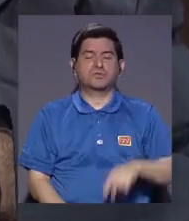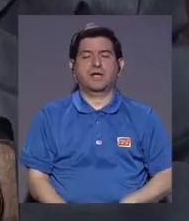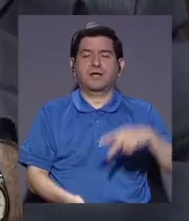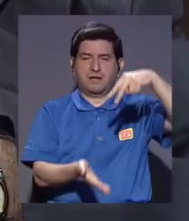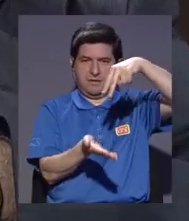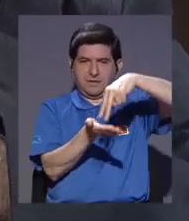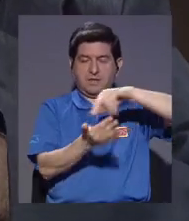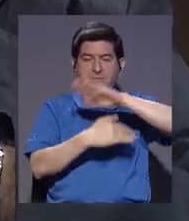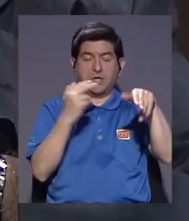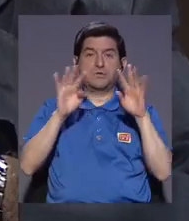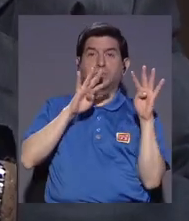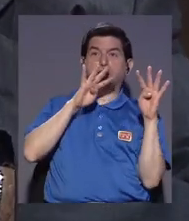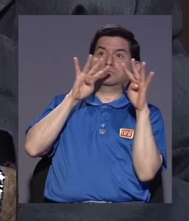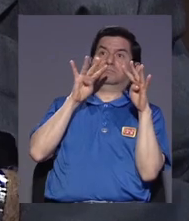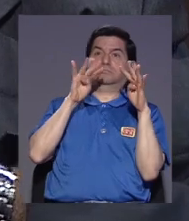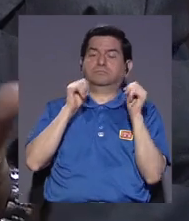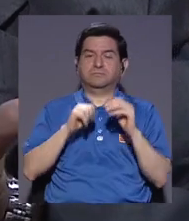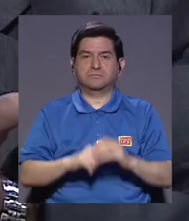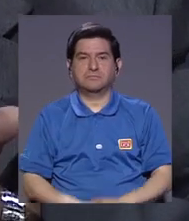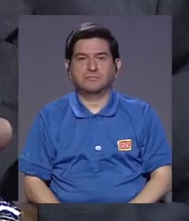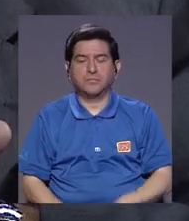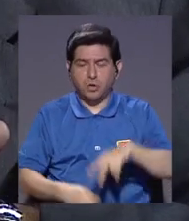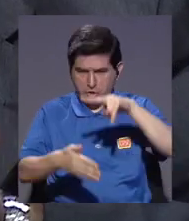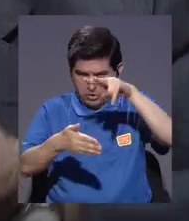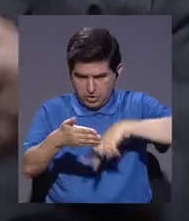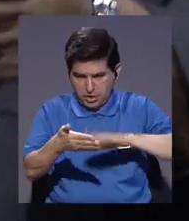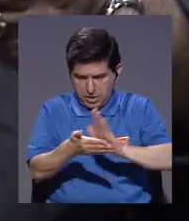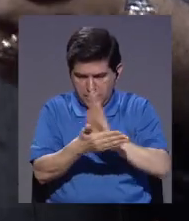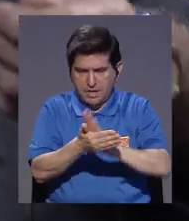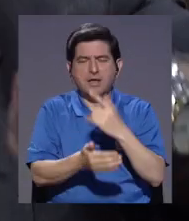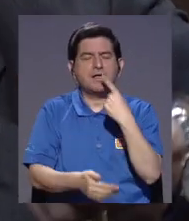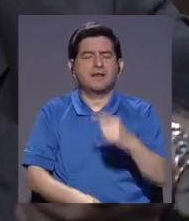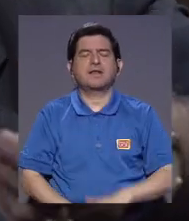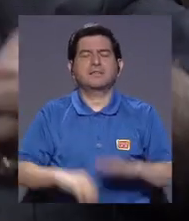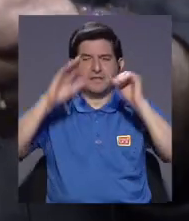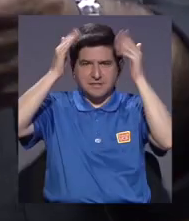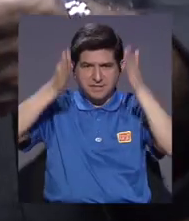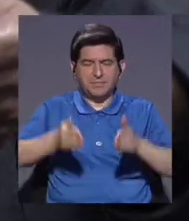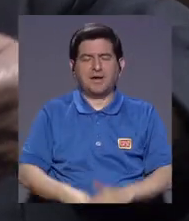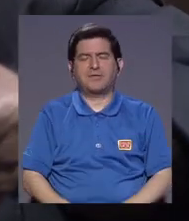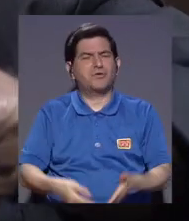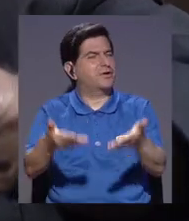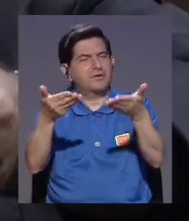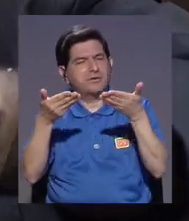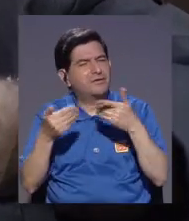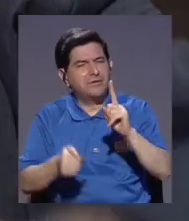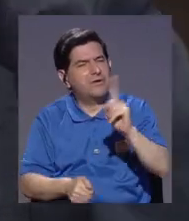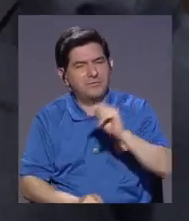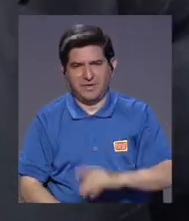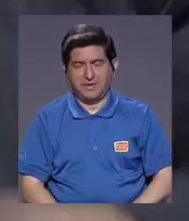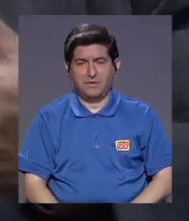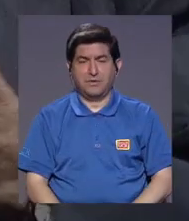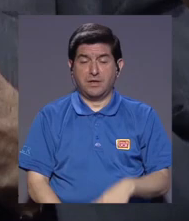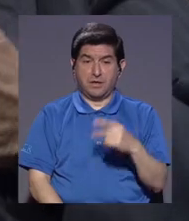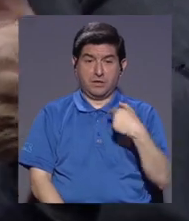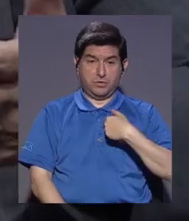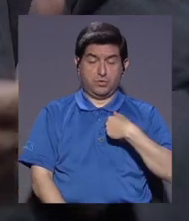pone de pie todo el mundo está viendo lo que el telefax y le dice señor embajador le ruego que no me lo entregue